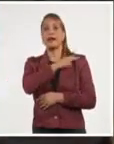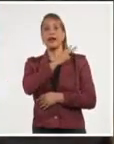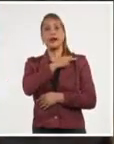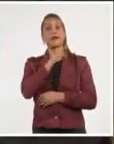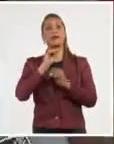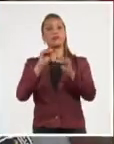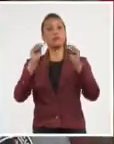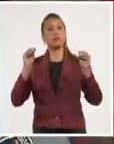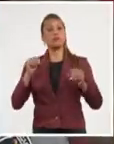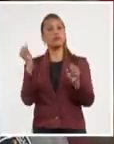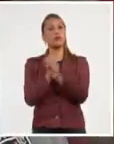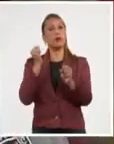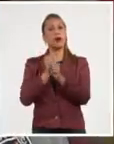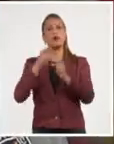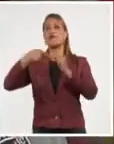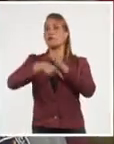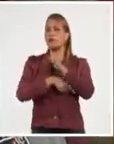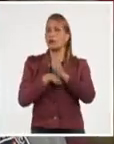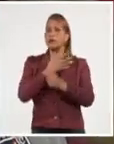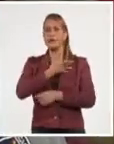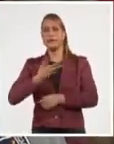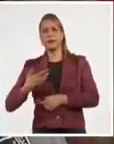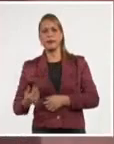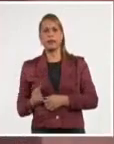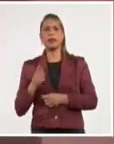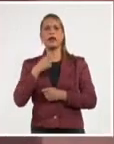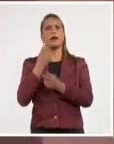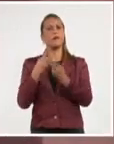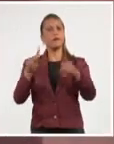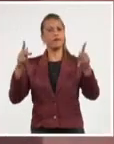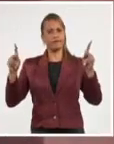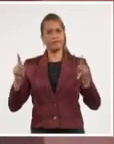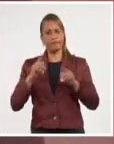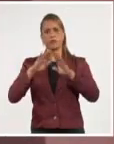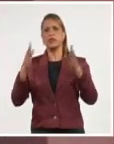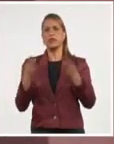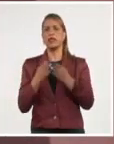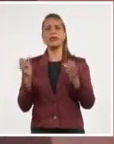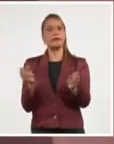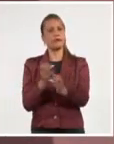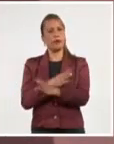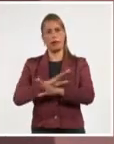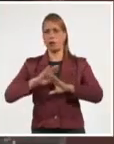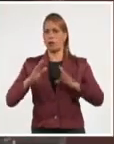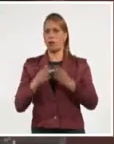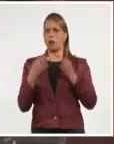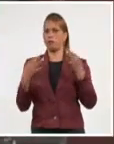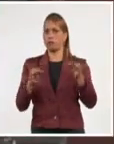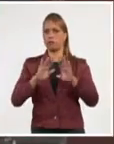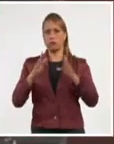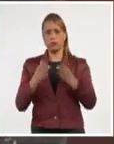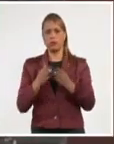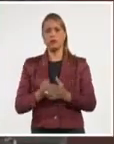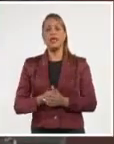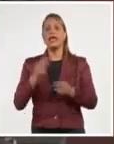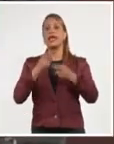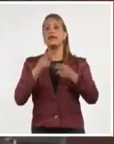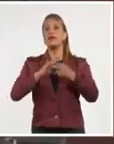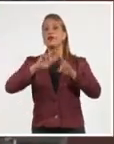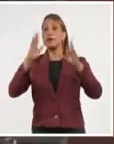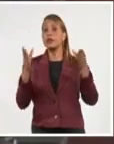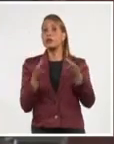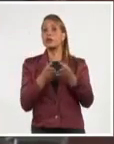con profundidad, sensibilidad, profesionalidad y transparencia. En nombre de todos los integrantes del